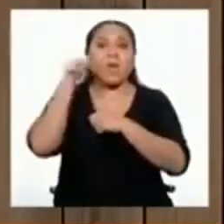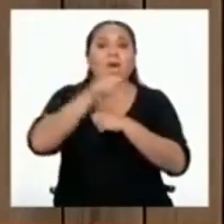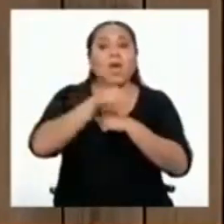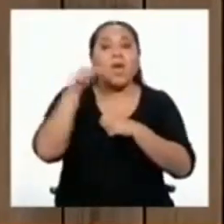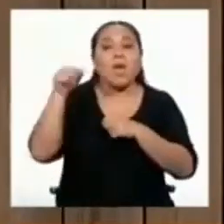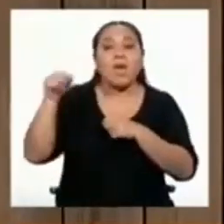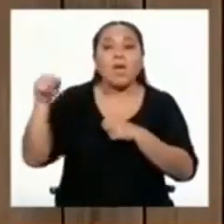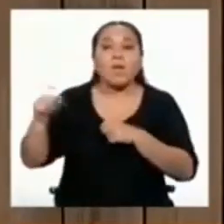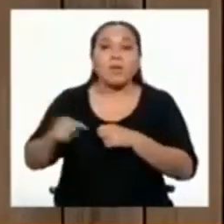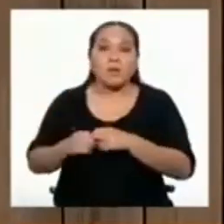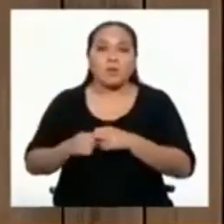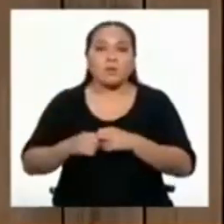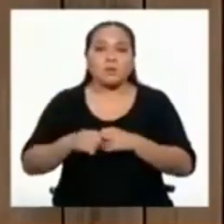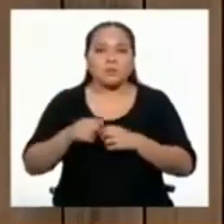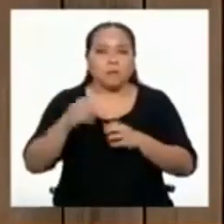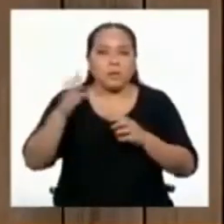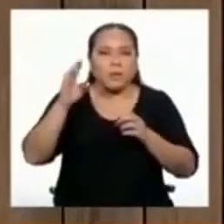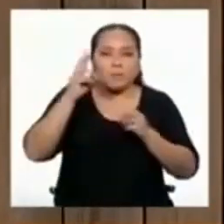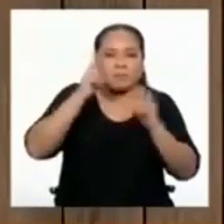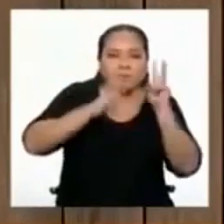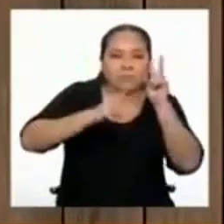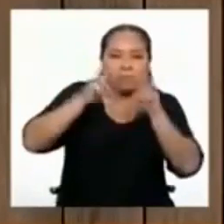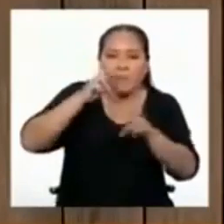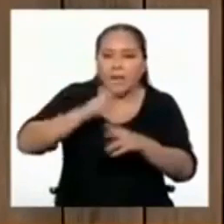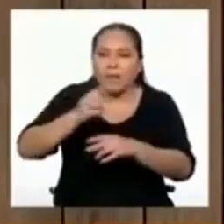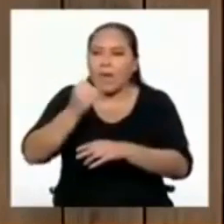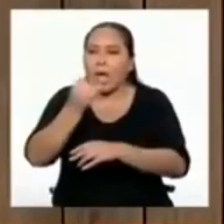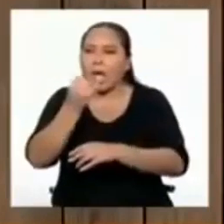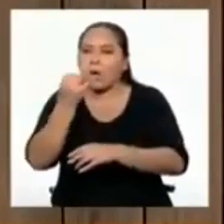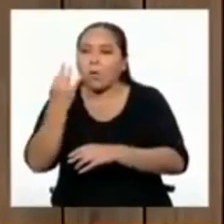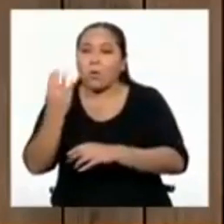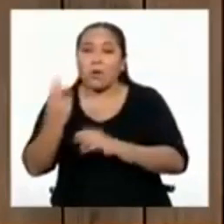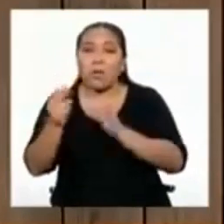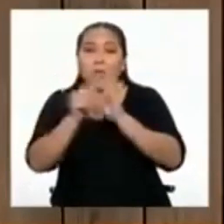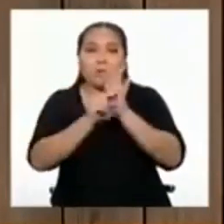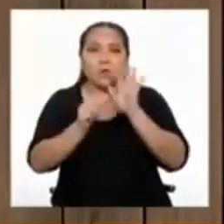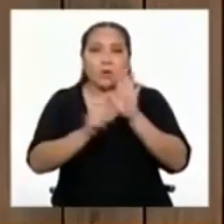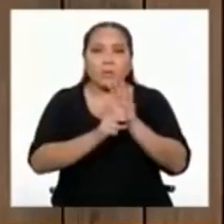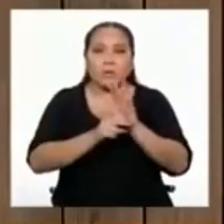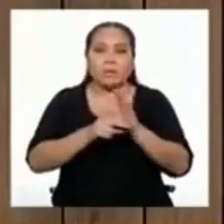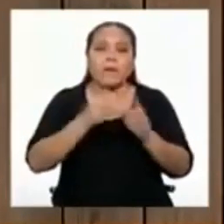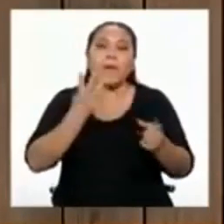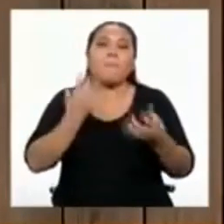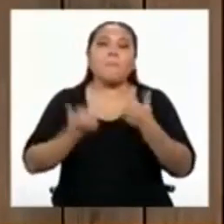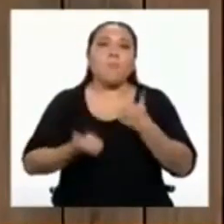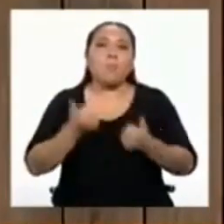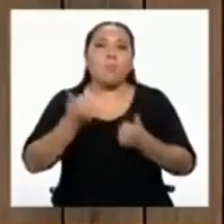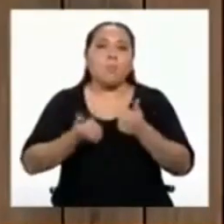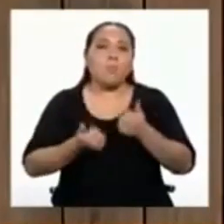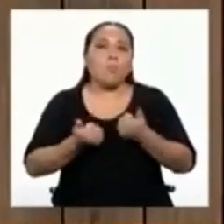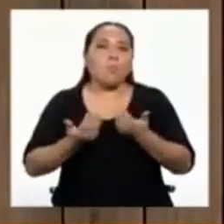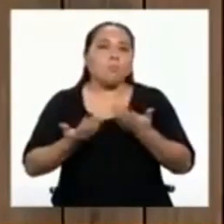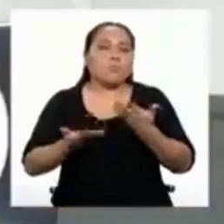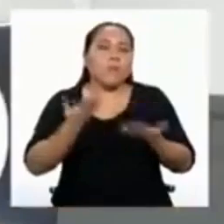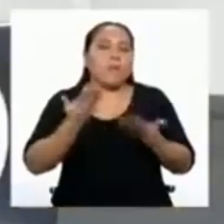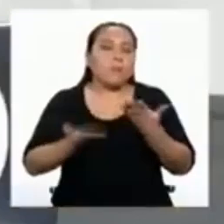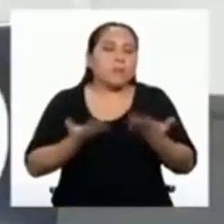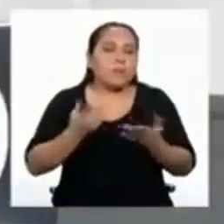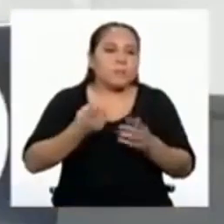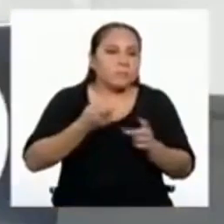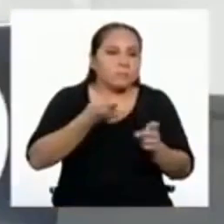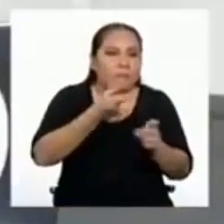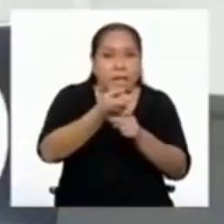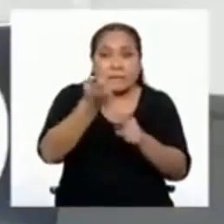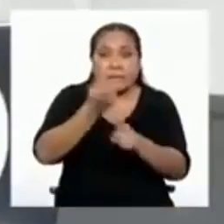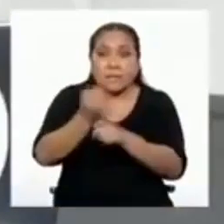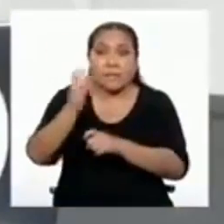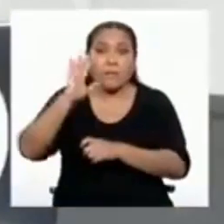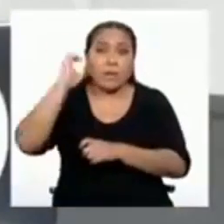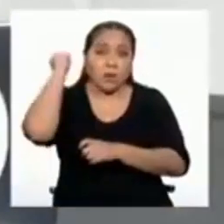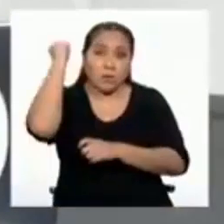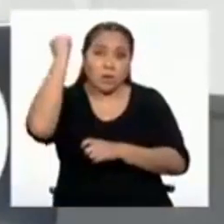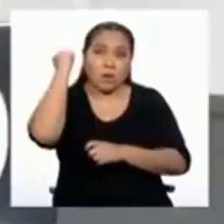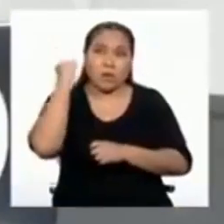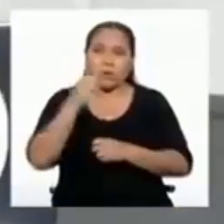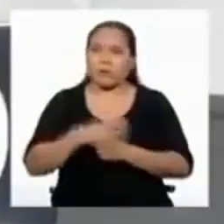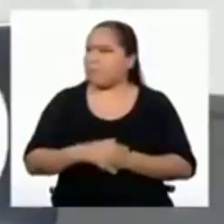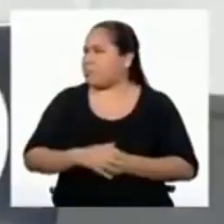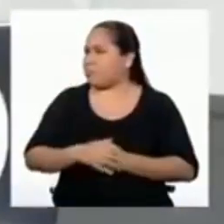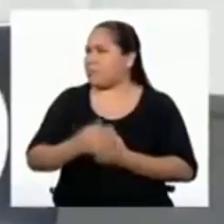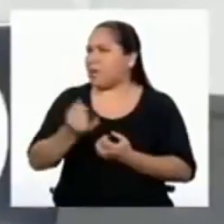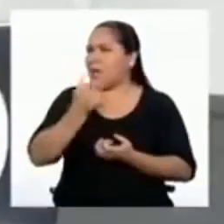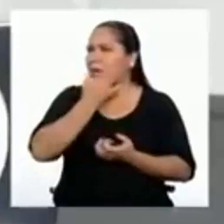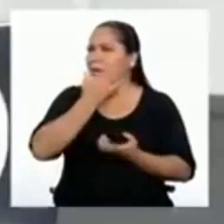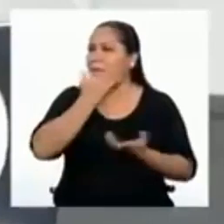analizar aquellas medidas que puedan afectar el cumplimiento de todos nuestros derechos. Pero, ¿qué